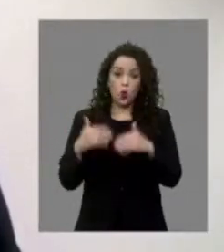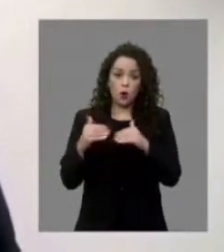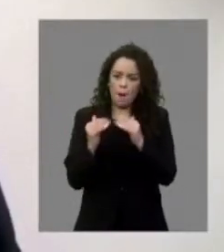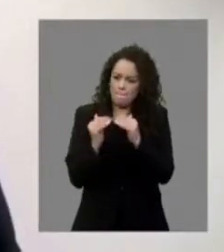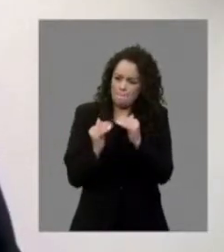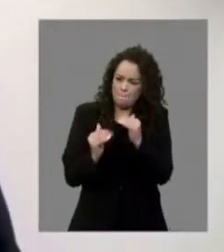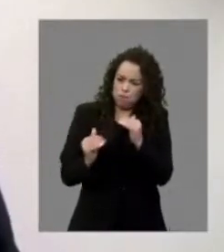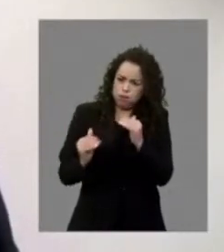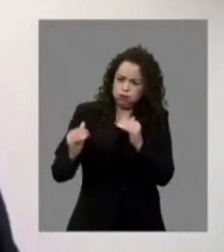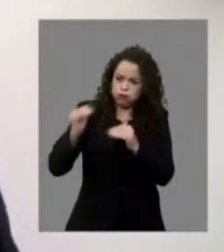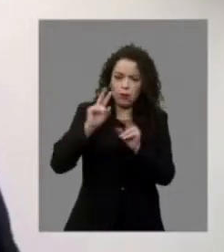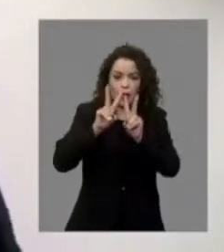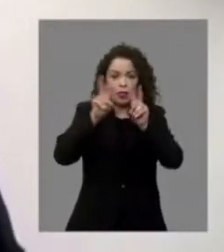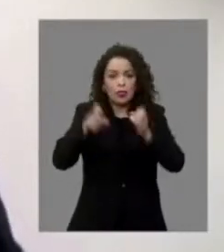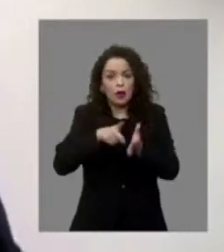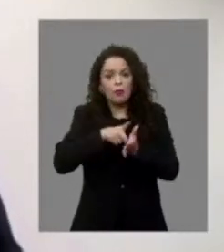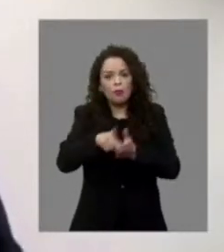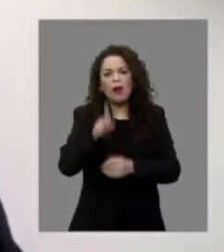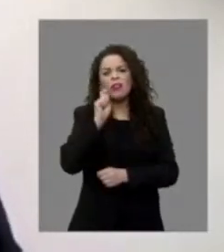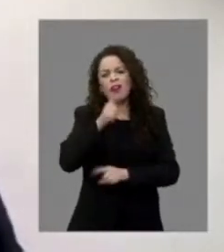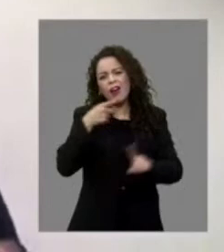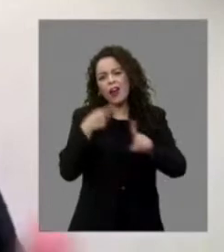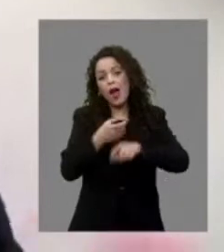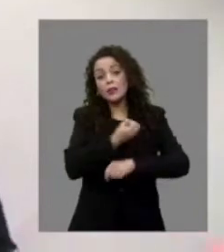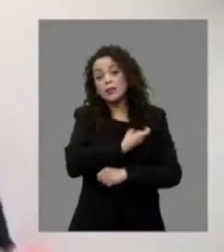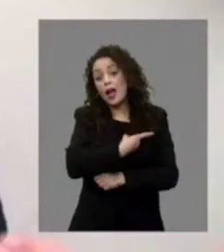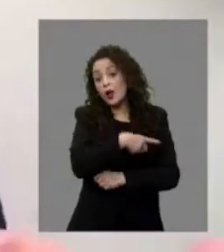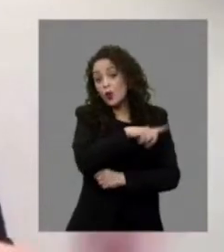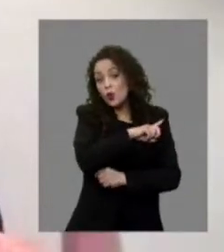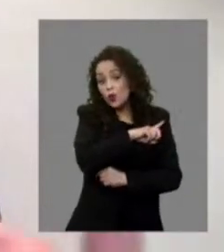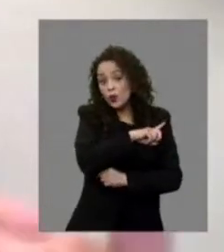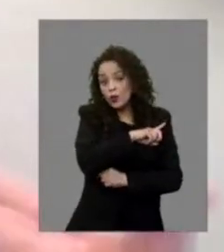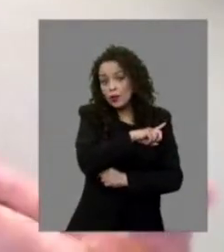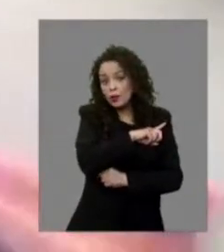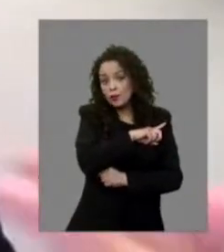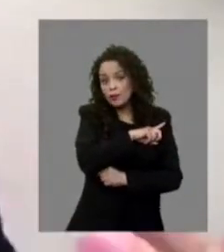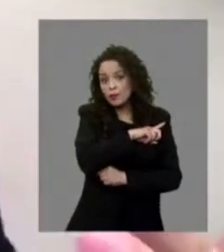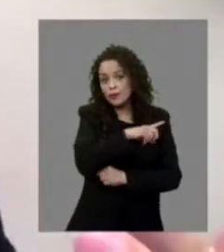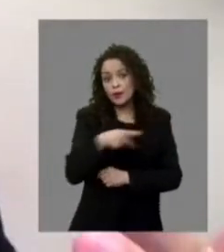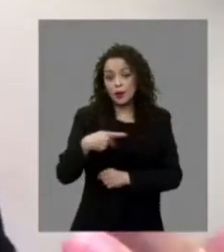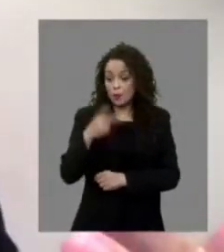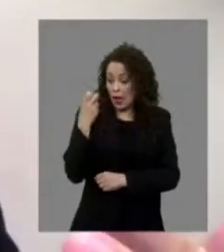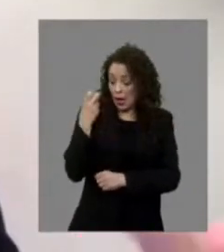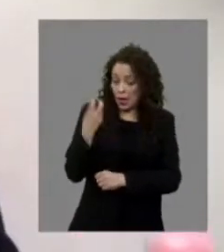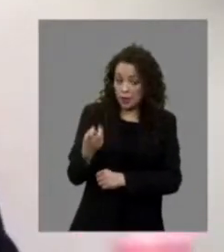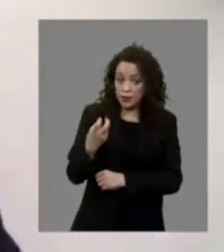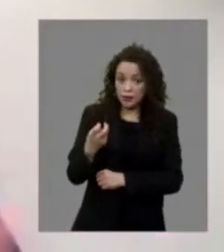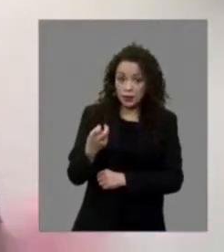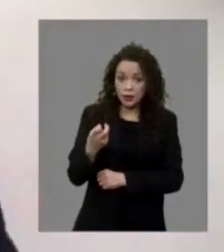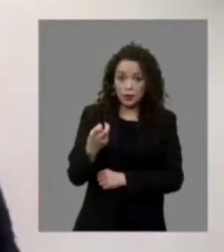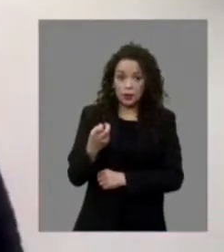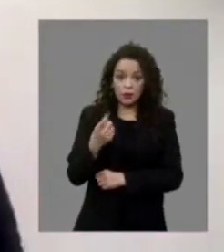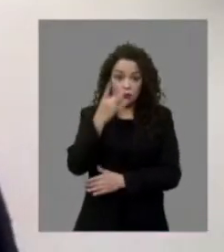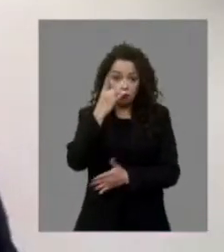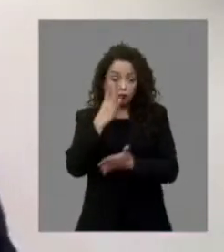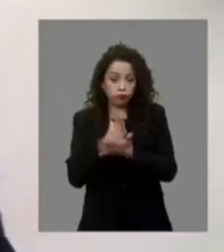a la salud, pero insisto, no es en cuanto al acceso,